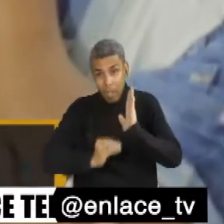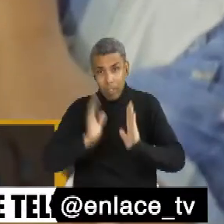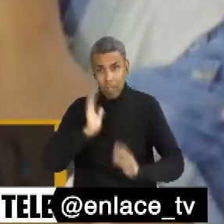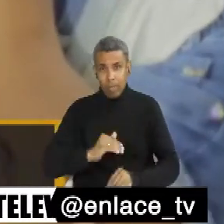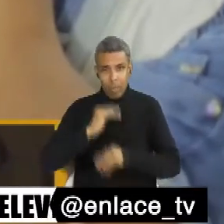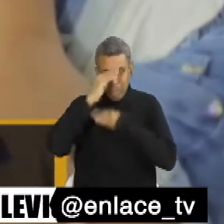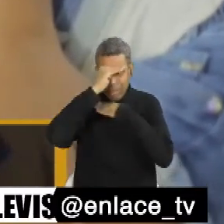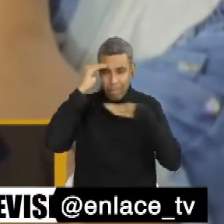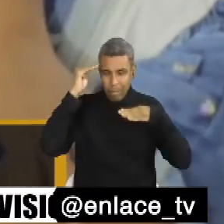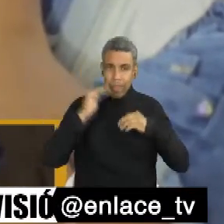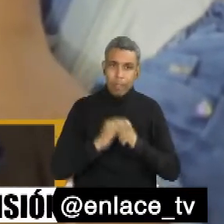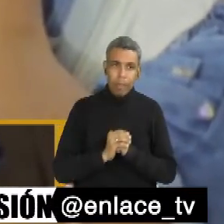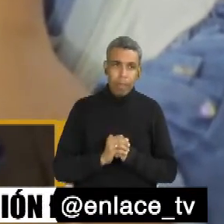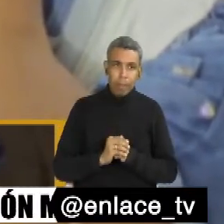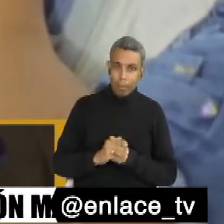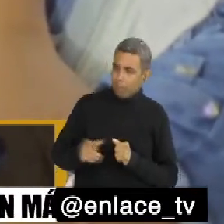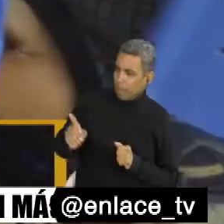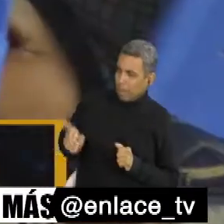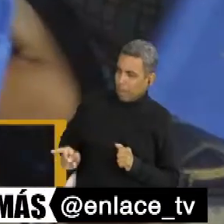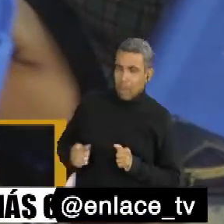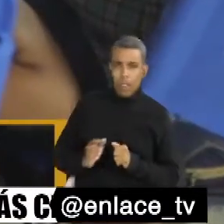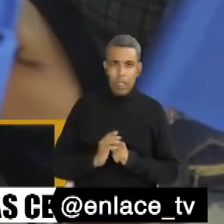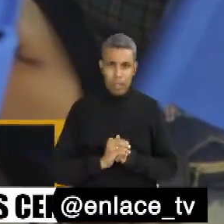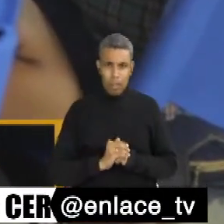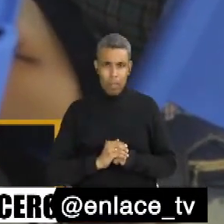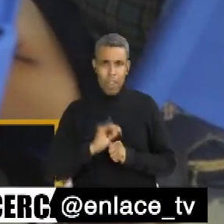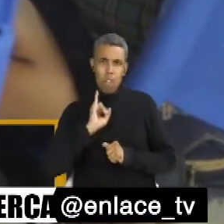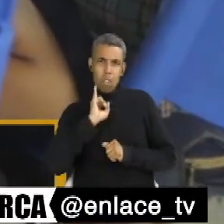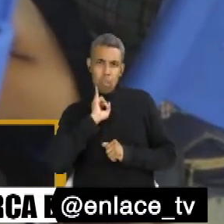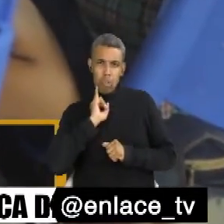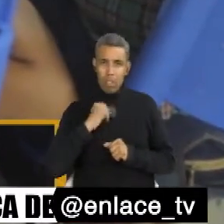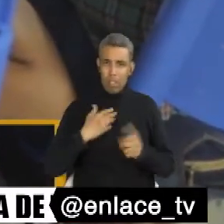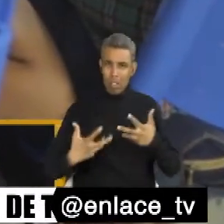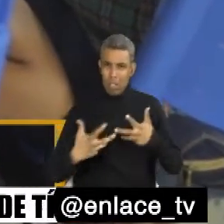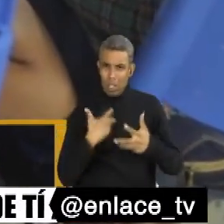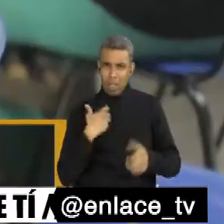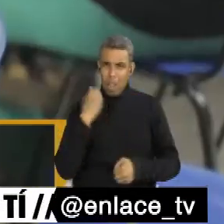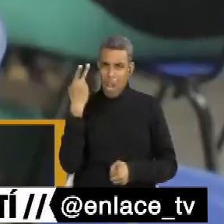Esta pequeña nació con doble sistema colector urinario. Debido a esto, fue